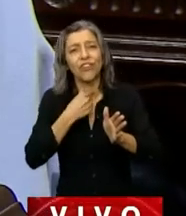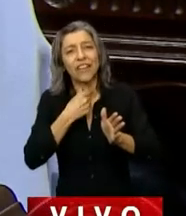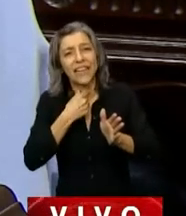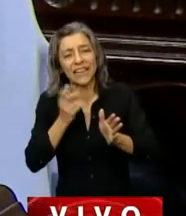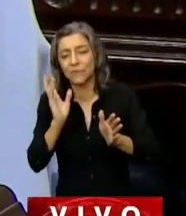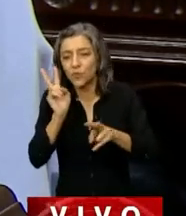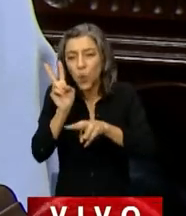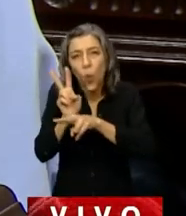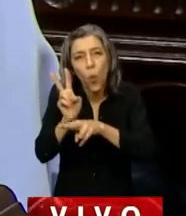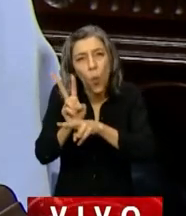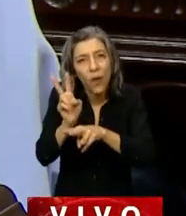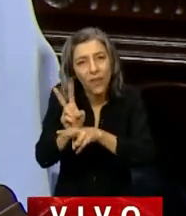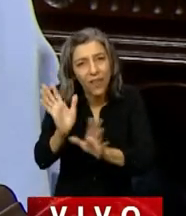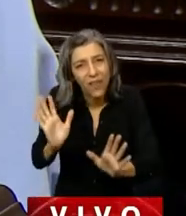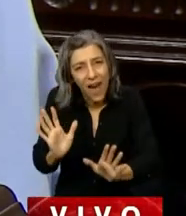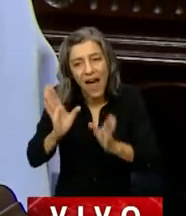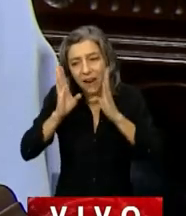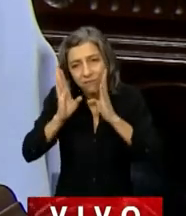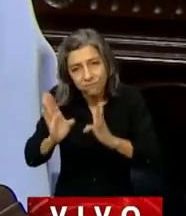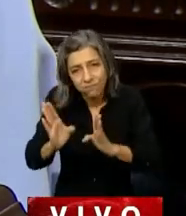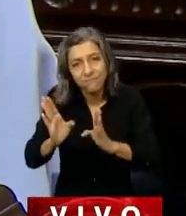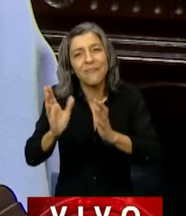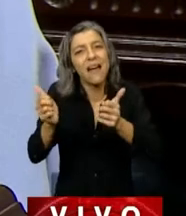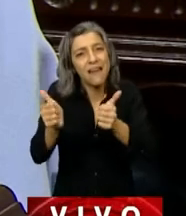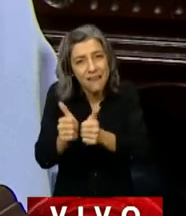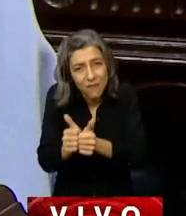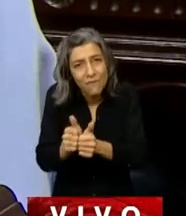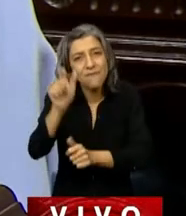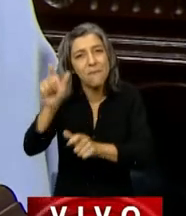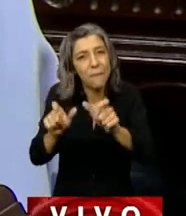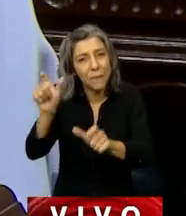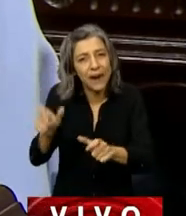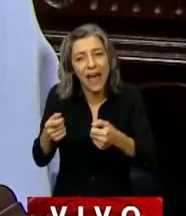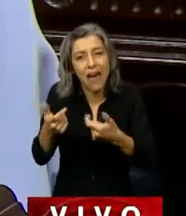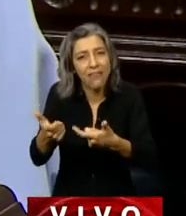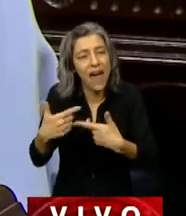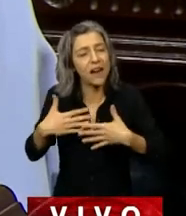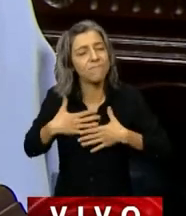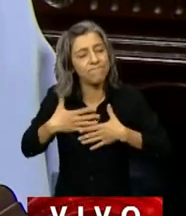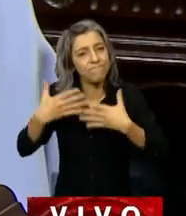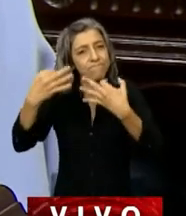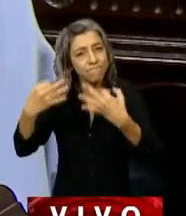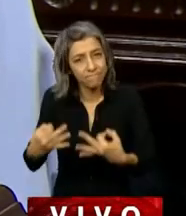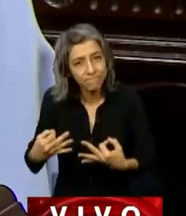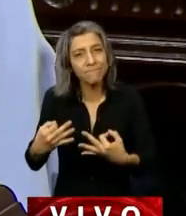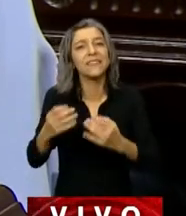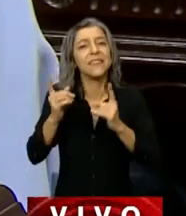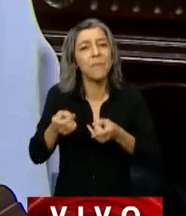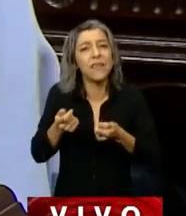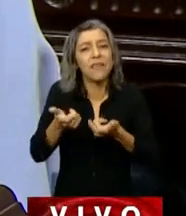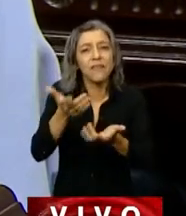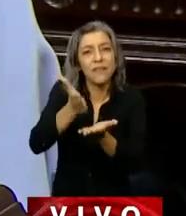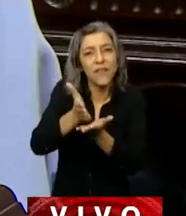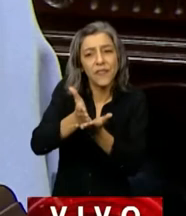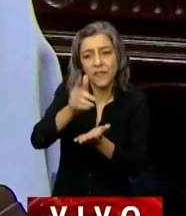mismo significado, porque es el momento donde la dignidad de las personas y su derecho a tomar las decisiones